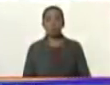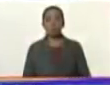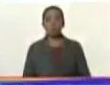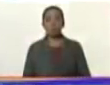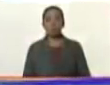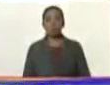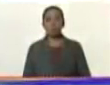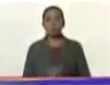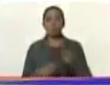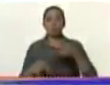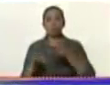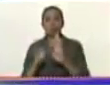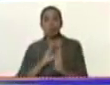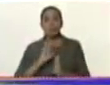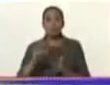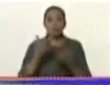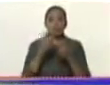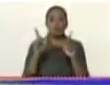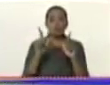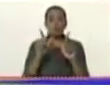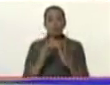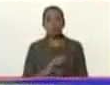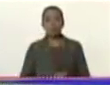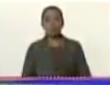para construir una patria libre,